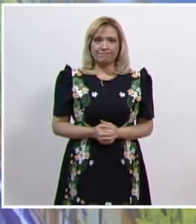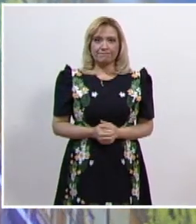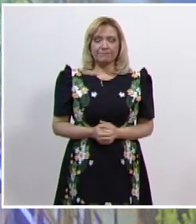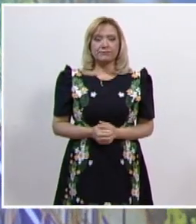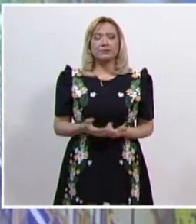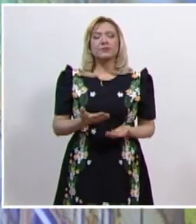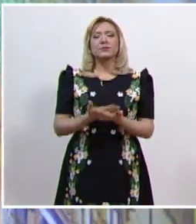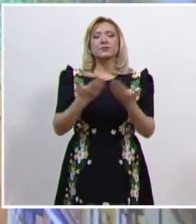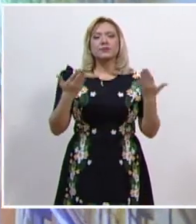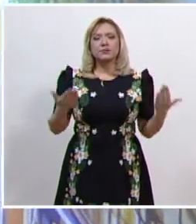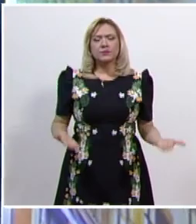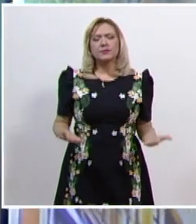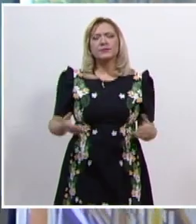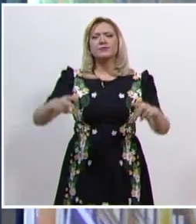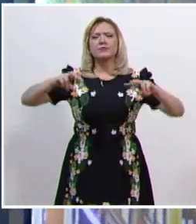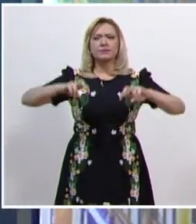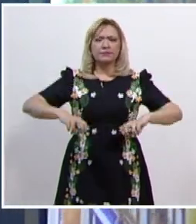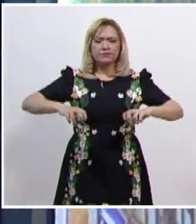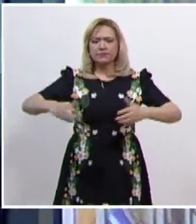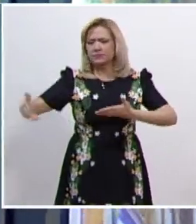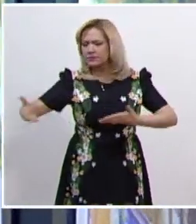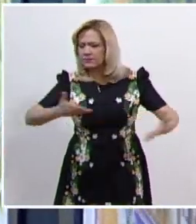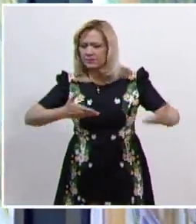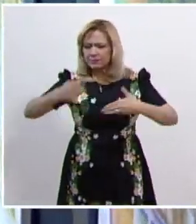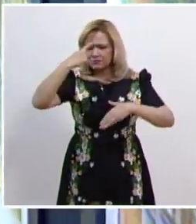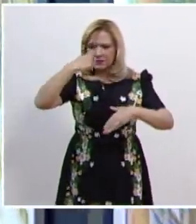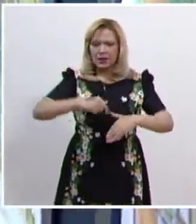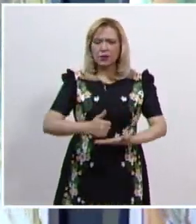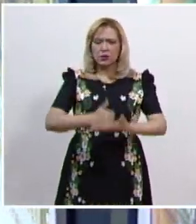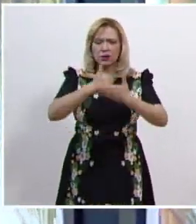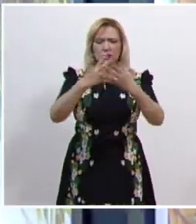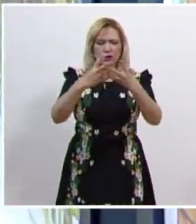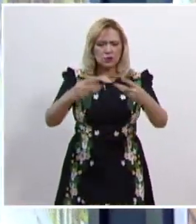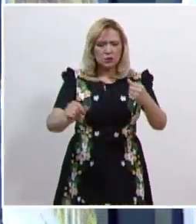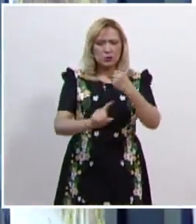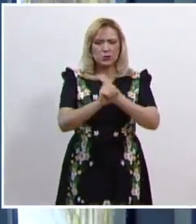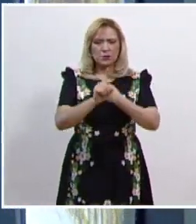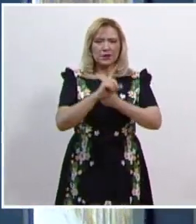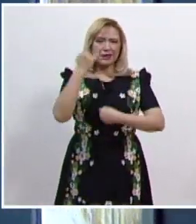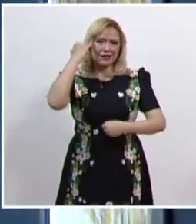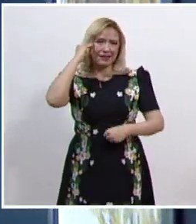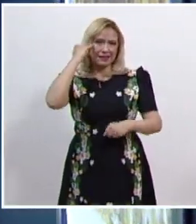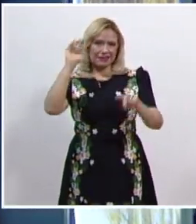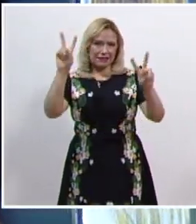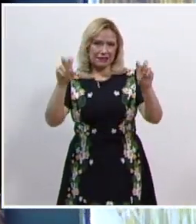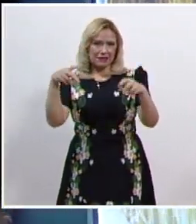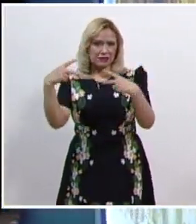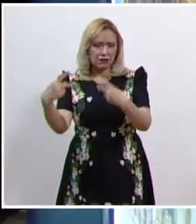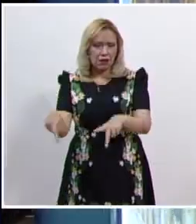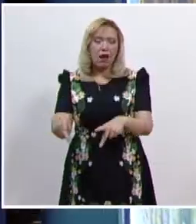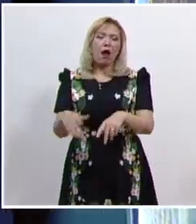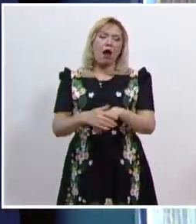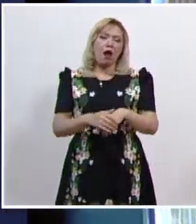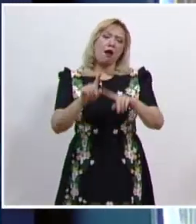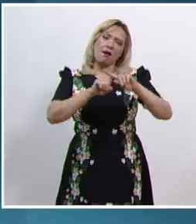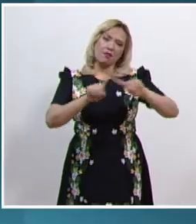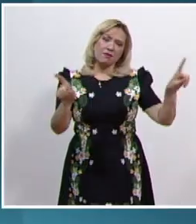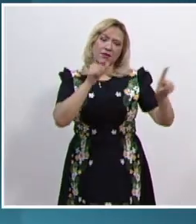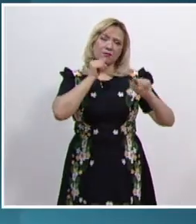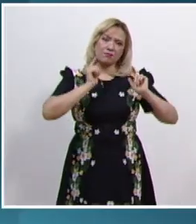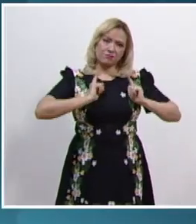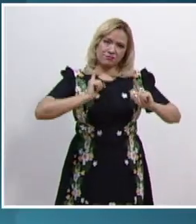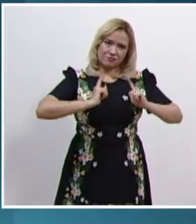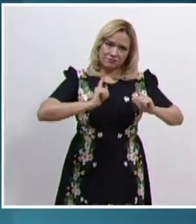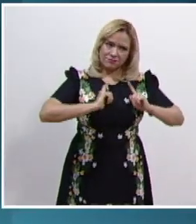En más noticias, la mediación indígena es una vía para resolver un conflicto diferente a la que se ofrece en las agencias ministeriales y en los